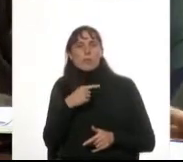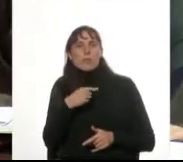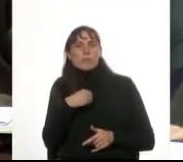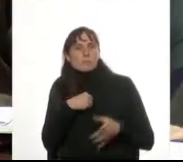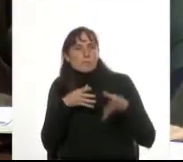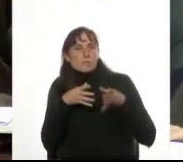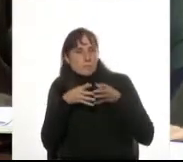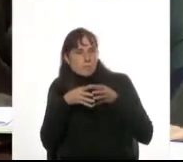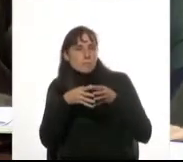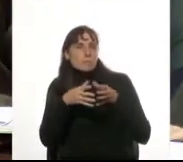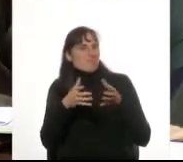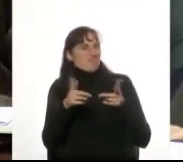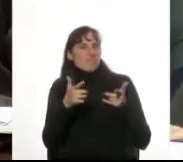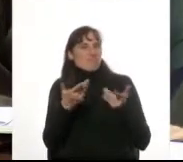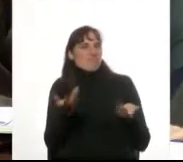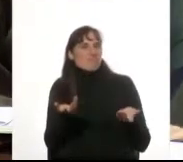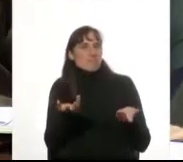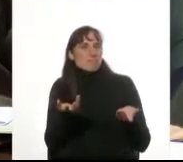políticos.